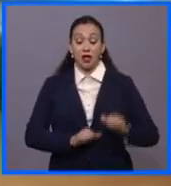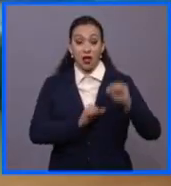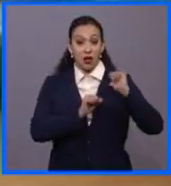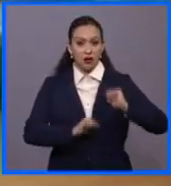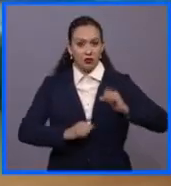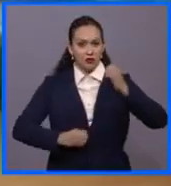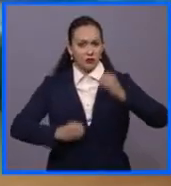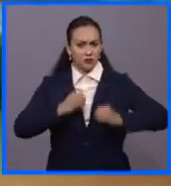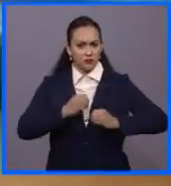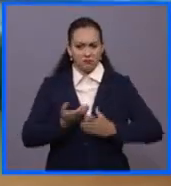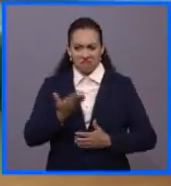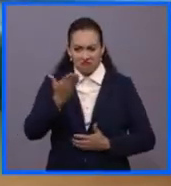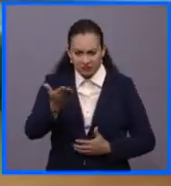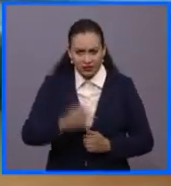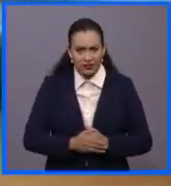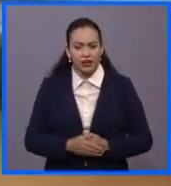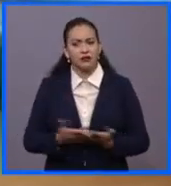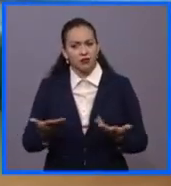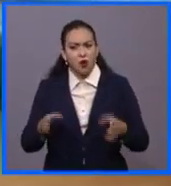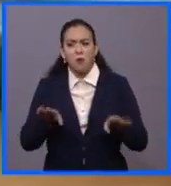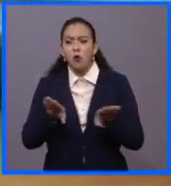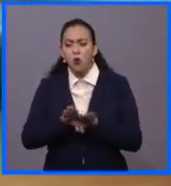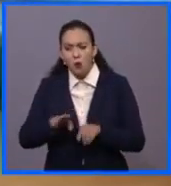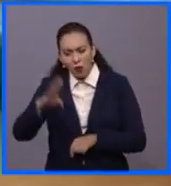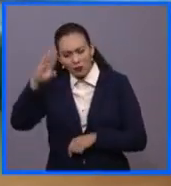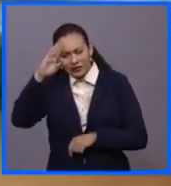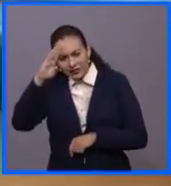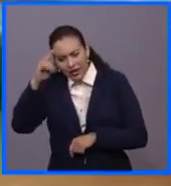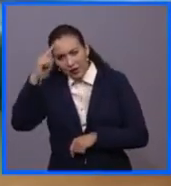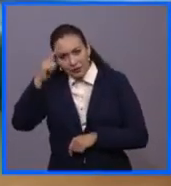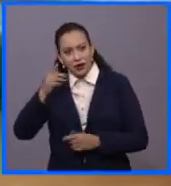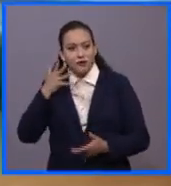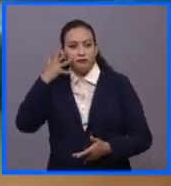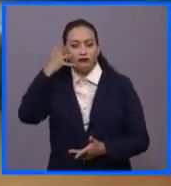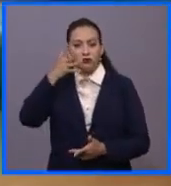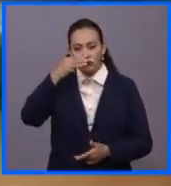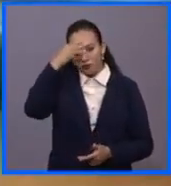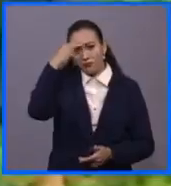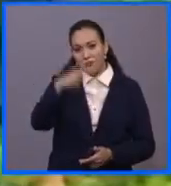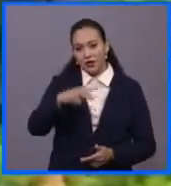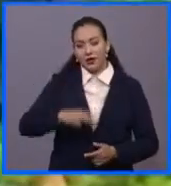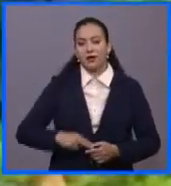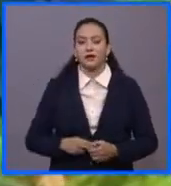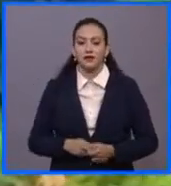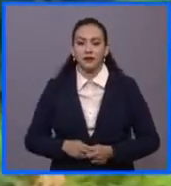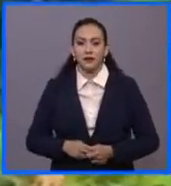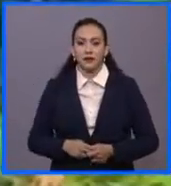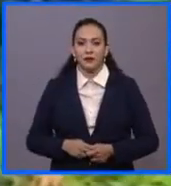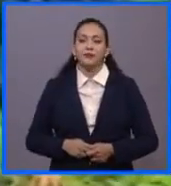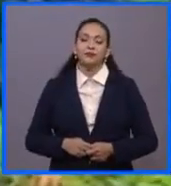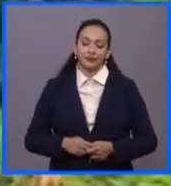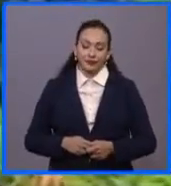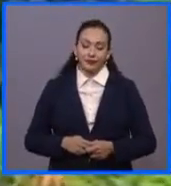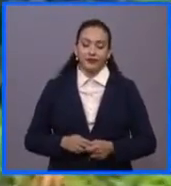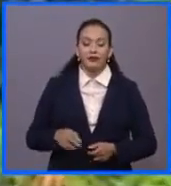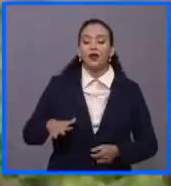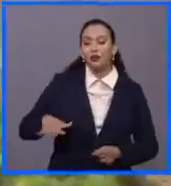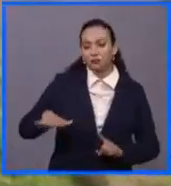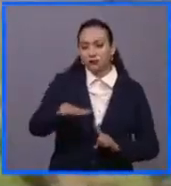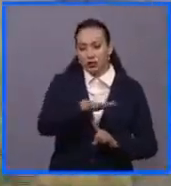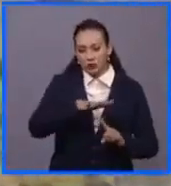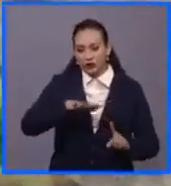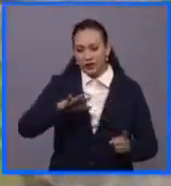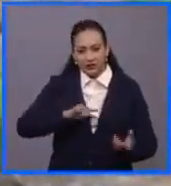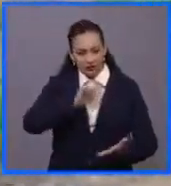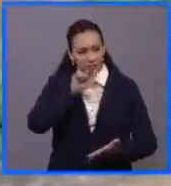Autoridades judiciales exigieron forjar un futuro más justo para el campo mexicano. En el contexto de cambios